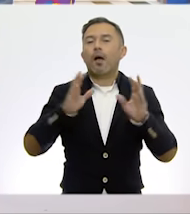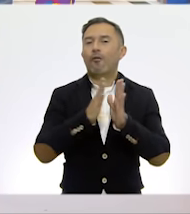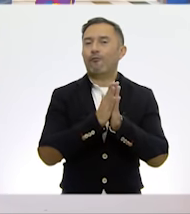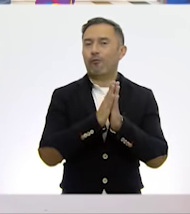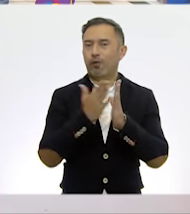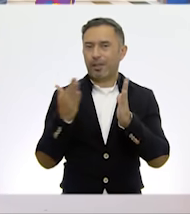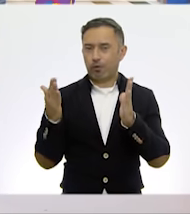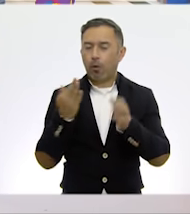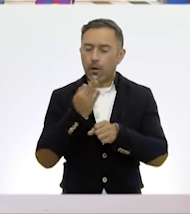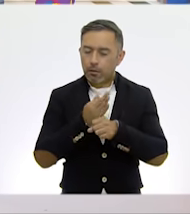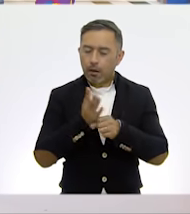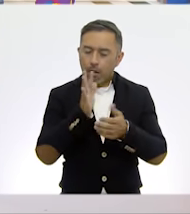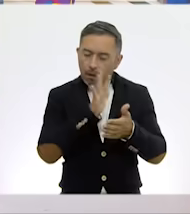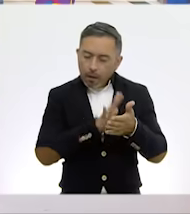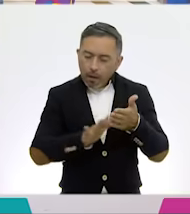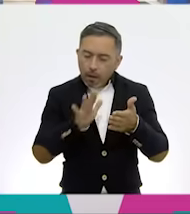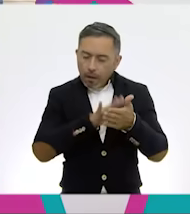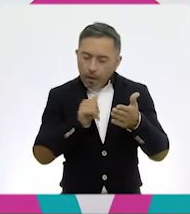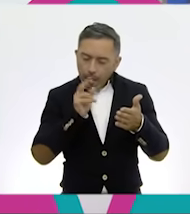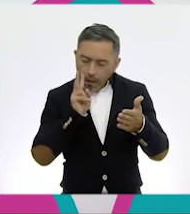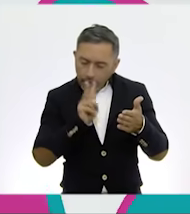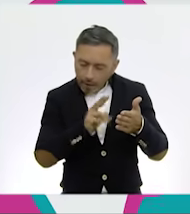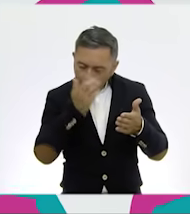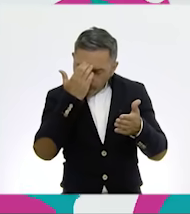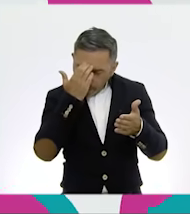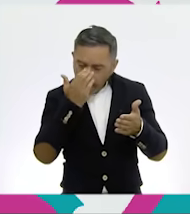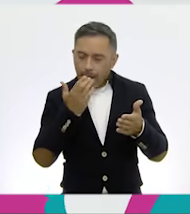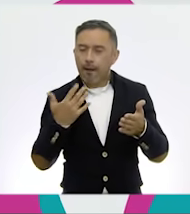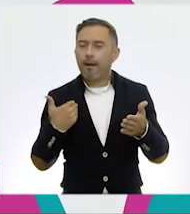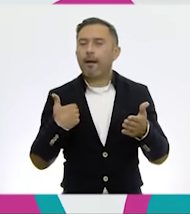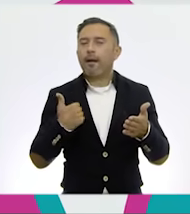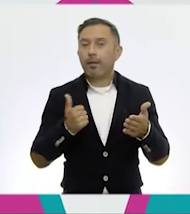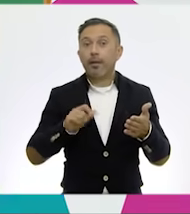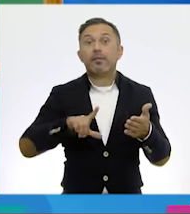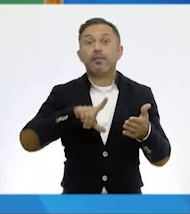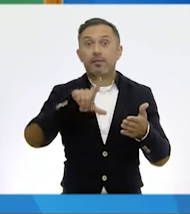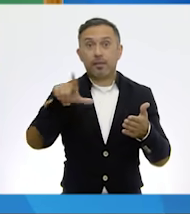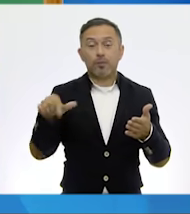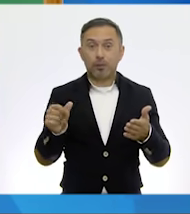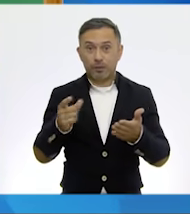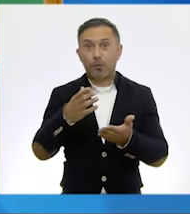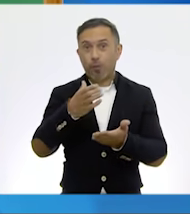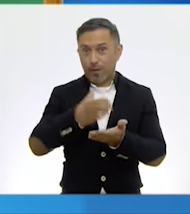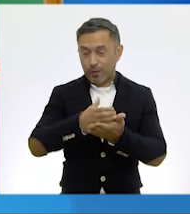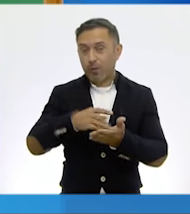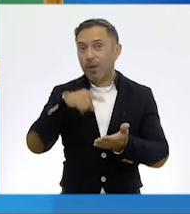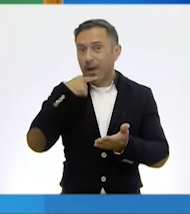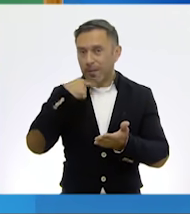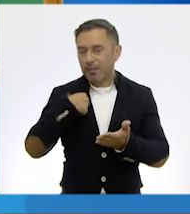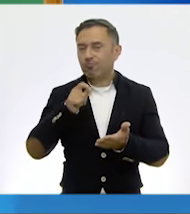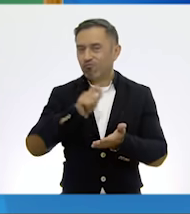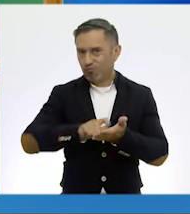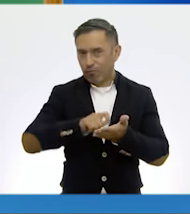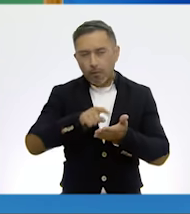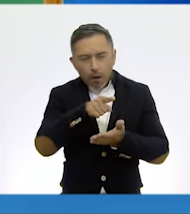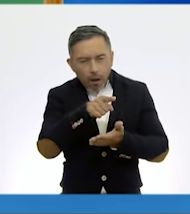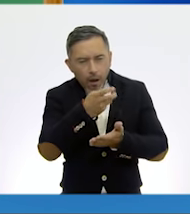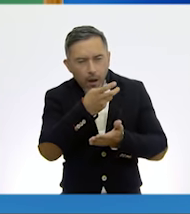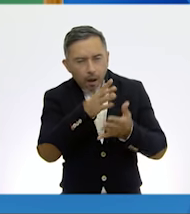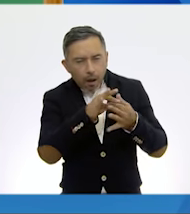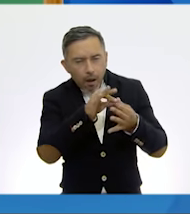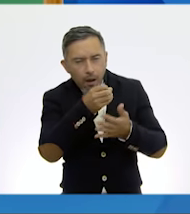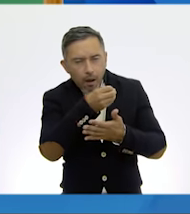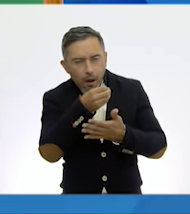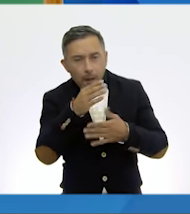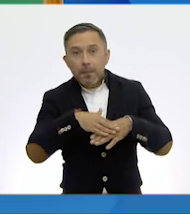leyendo para que la vayan conociendo y así después presten mucha atención. Tomen cuaderno, lápiz, para que apunten lo más importante porque